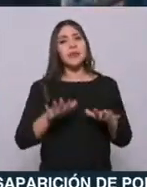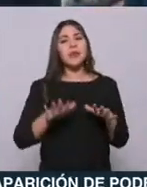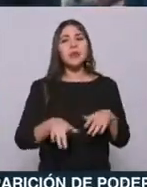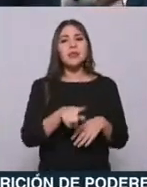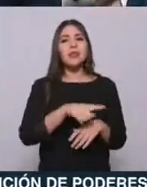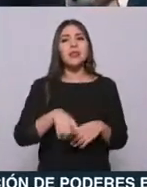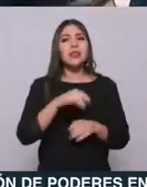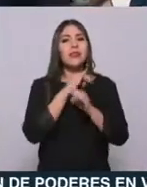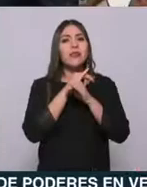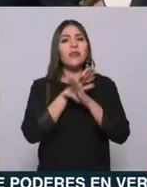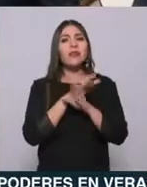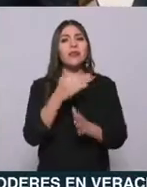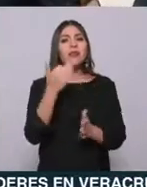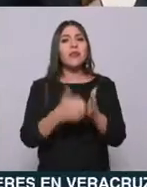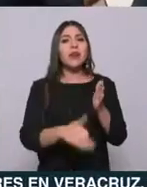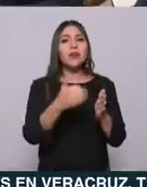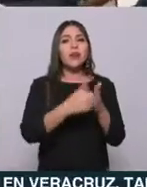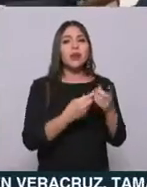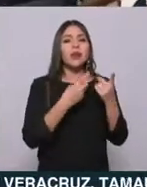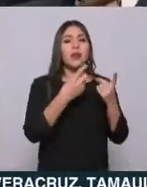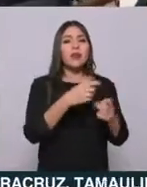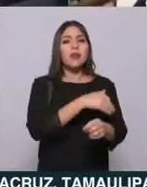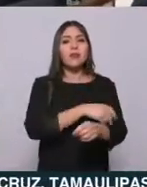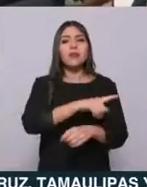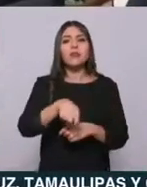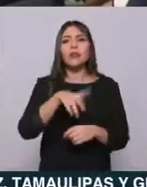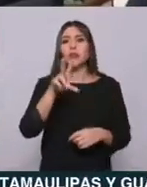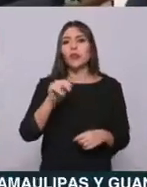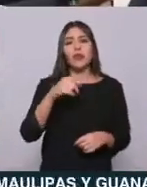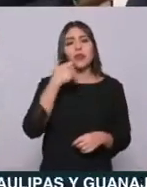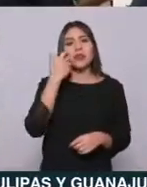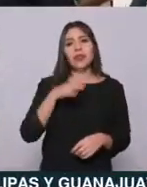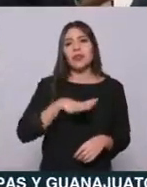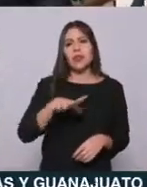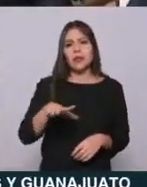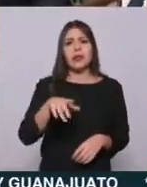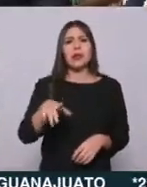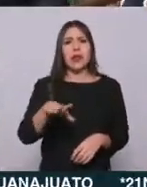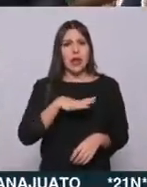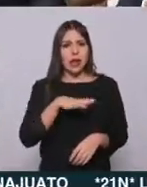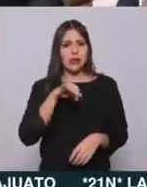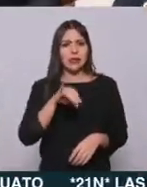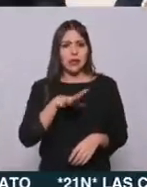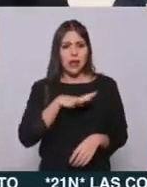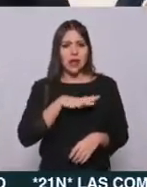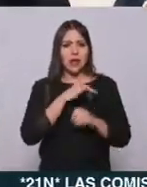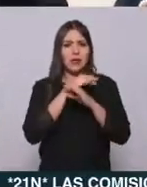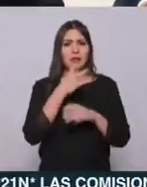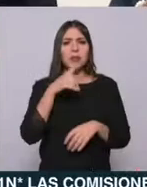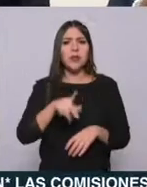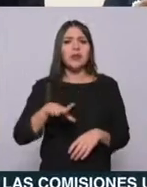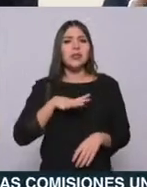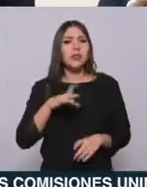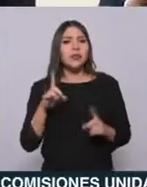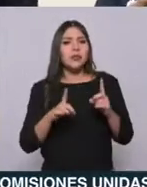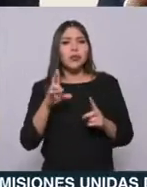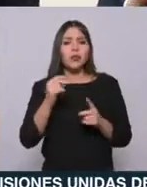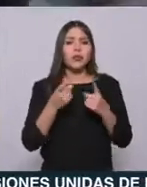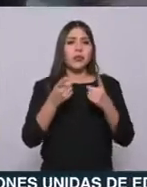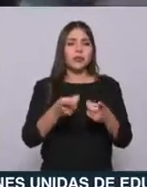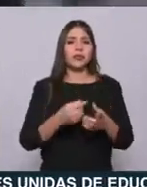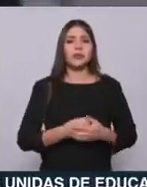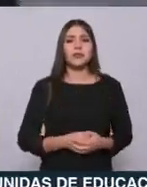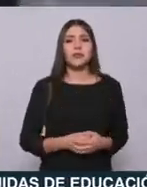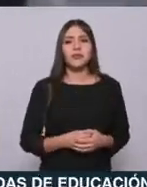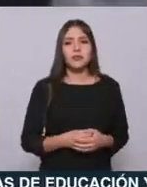de información hacia las familias pues hace que no quieran, y existe la información, pero también están renuentes a recibirla. Sobre todo porque están